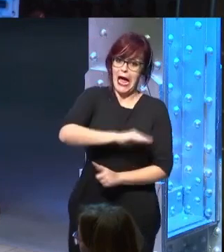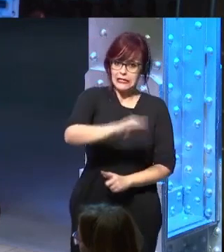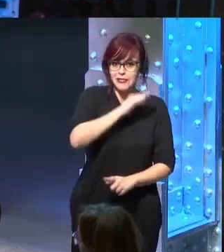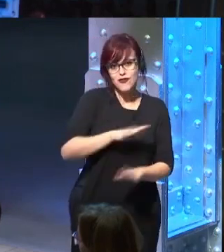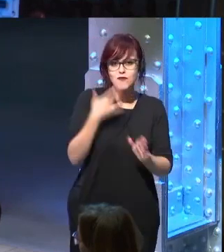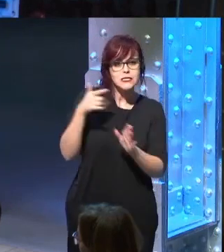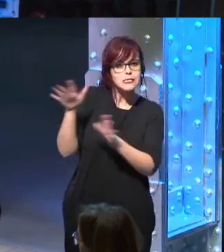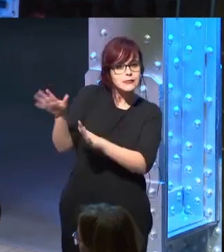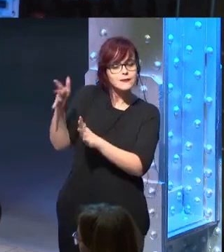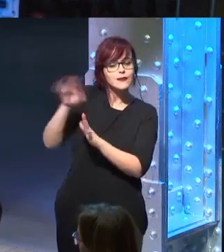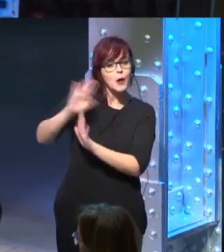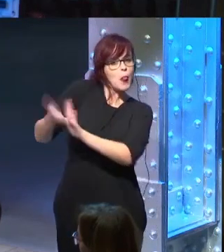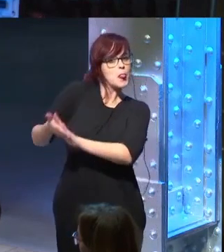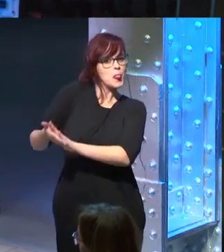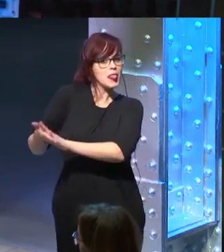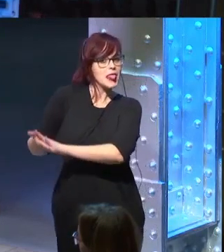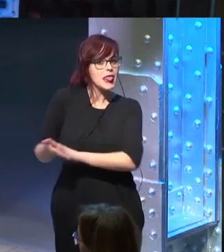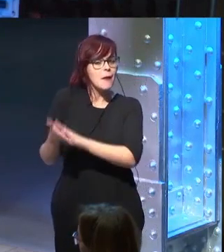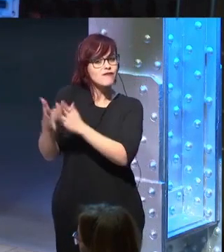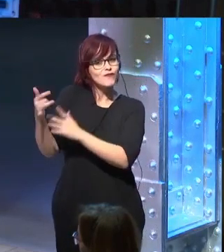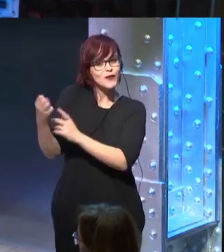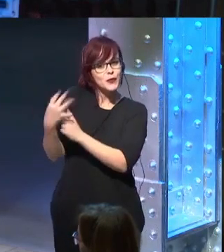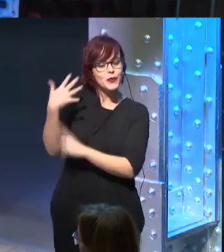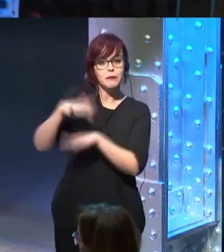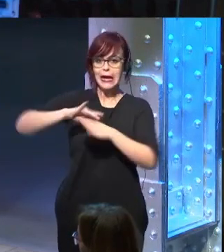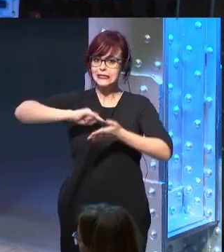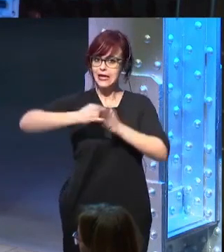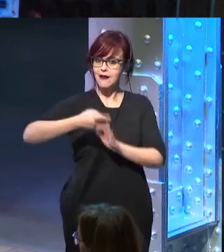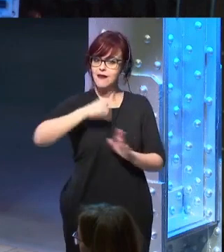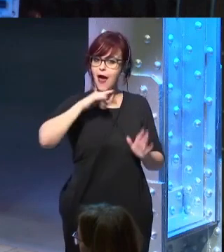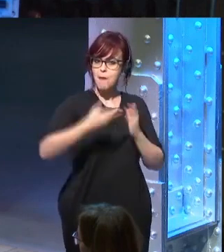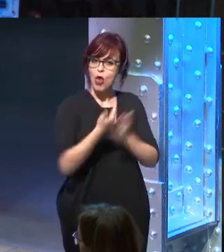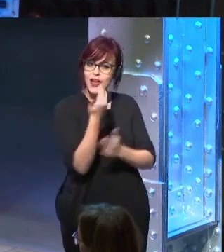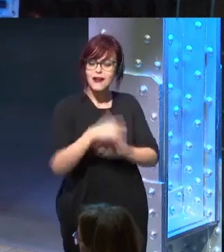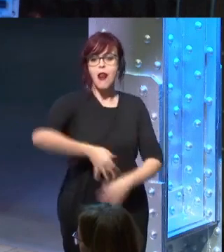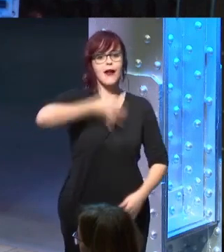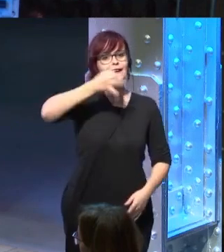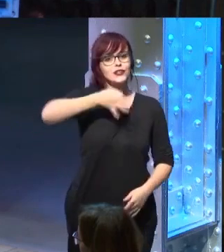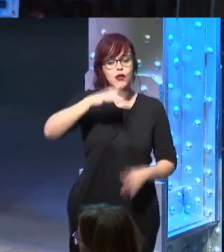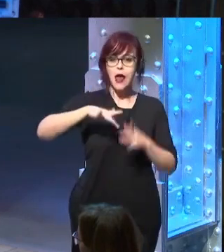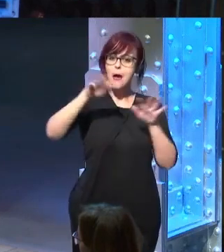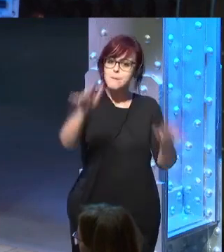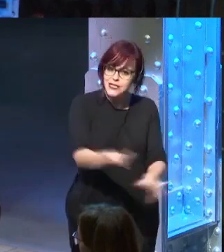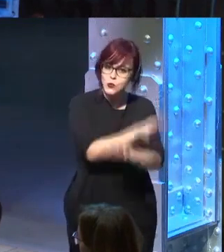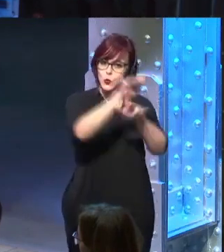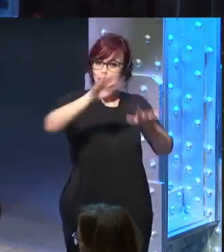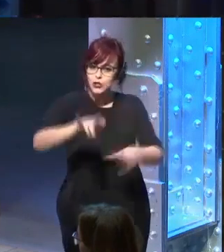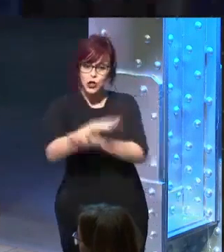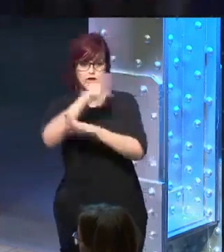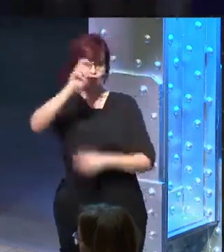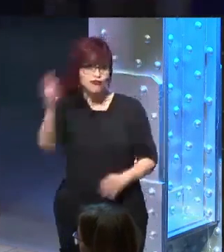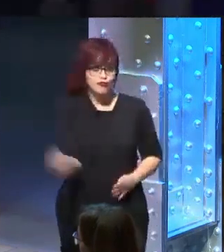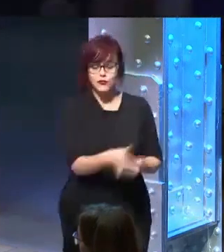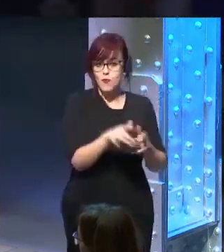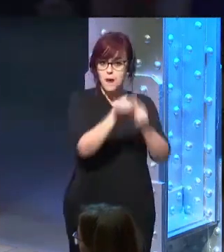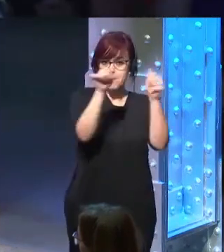sombras del mundo clásico. Las técnicas modernas, la retórica, la persuasión, fueron